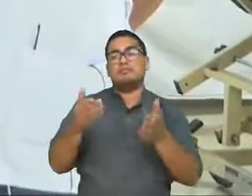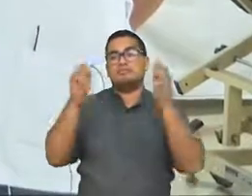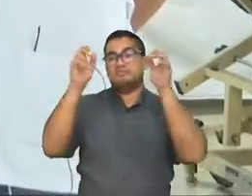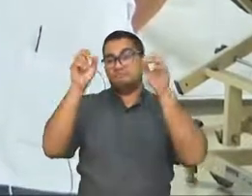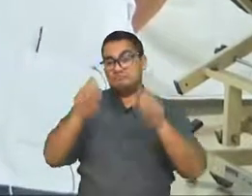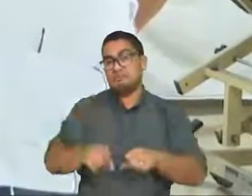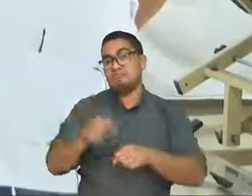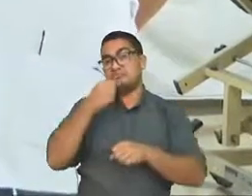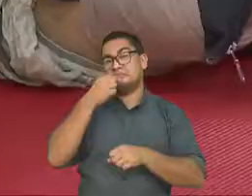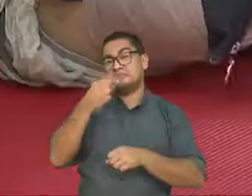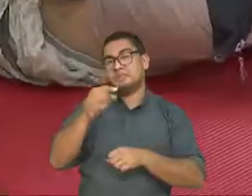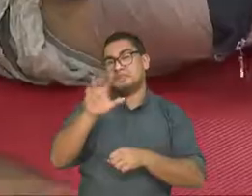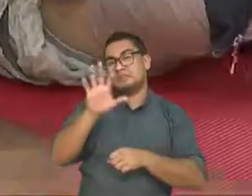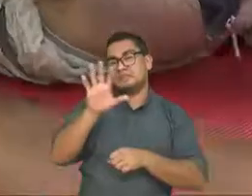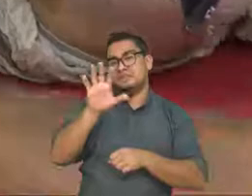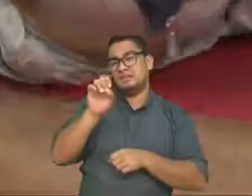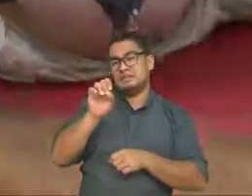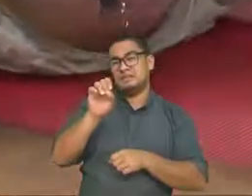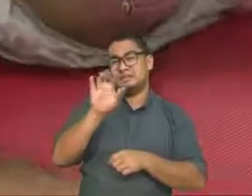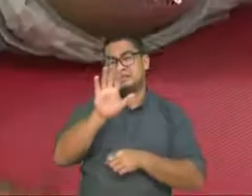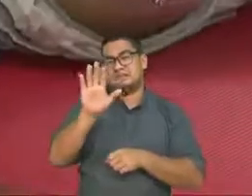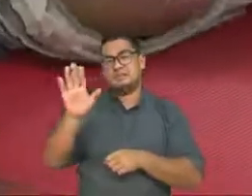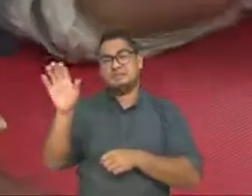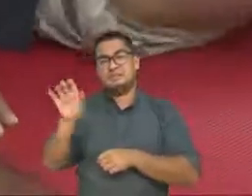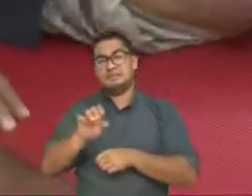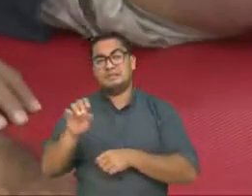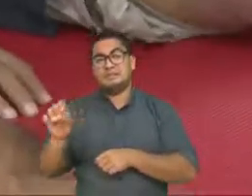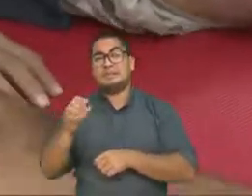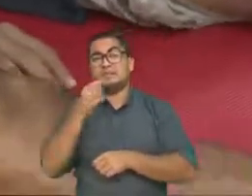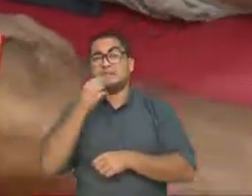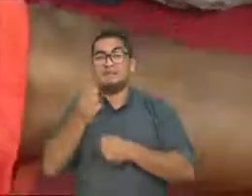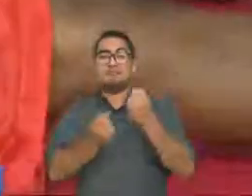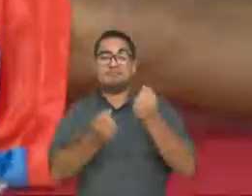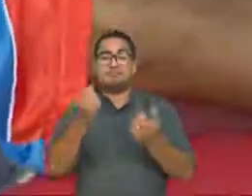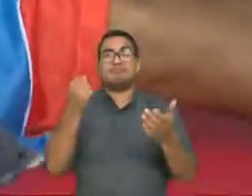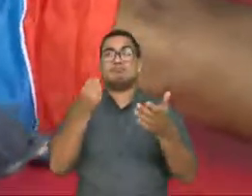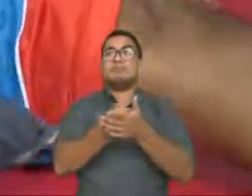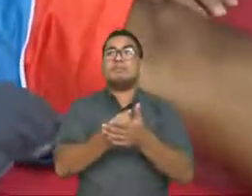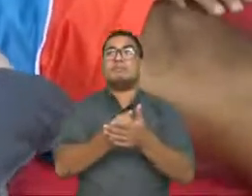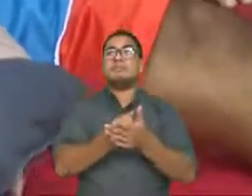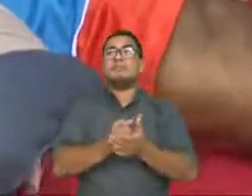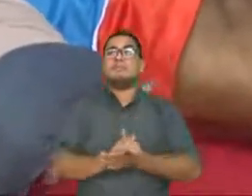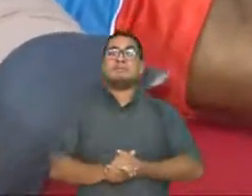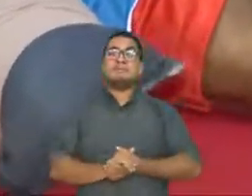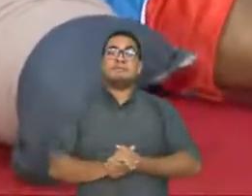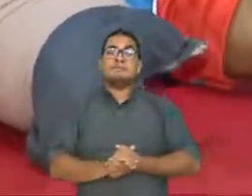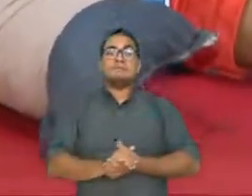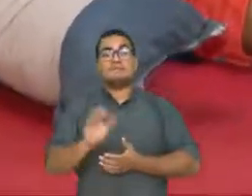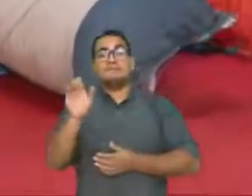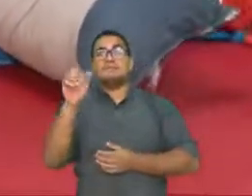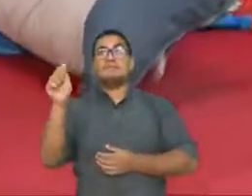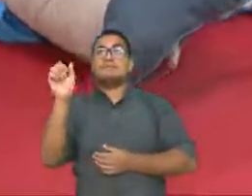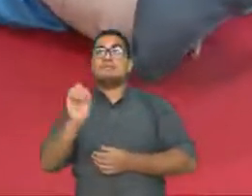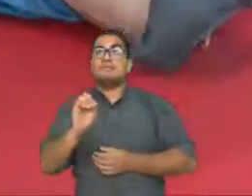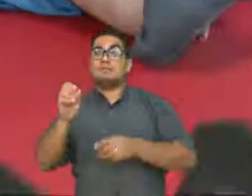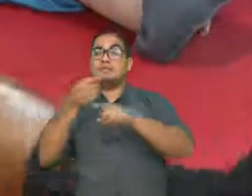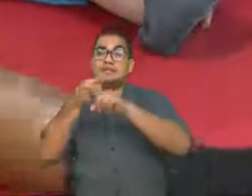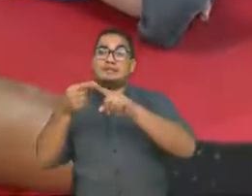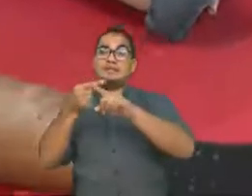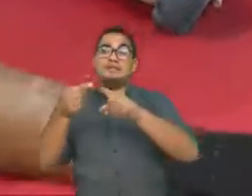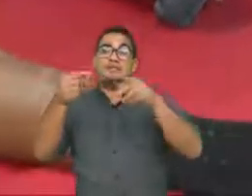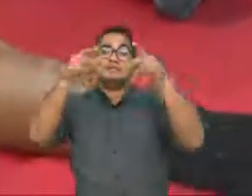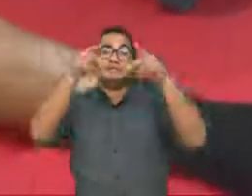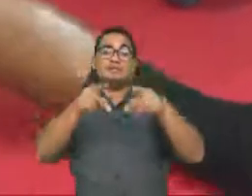que entre el 50 y el 55% es accidente de tránsito. ¿Y el otro por ciento? El otro por ciento por